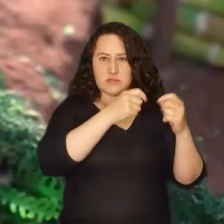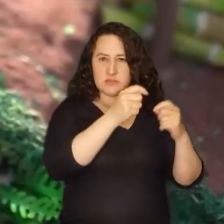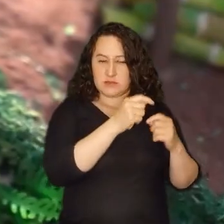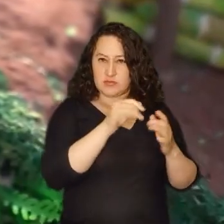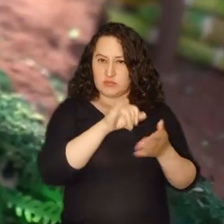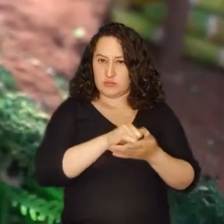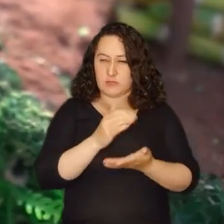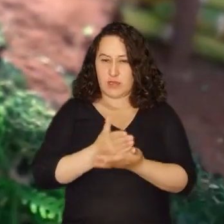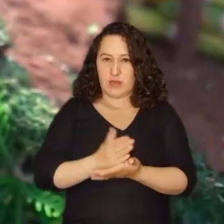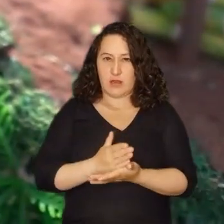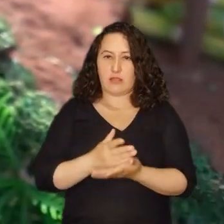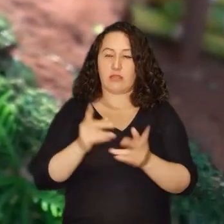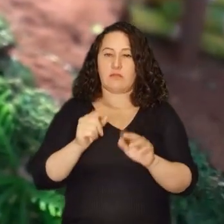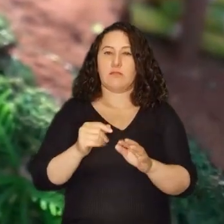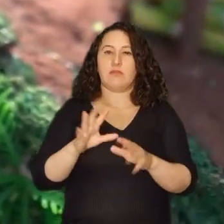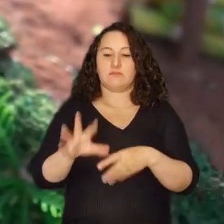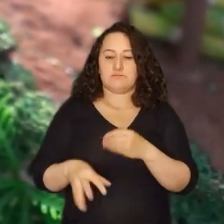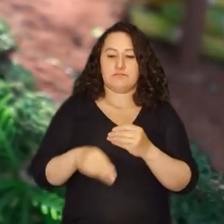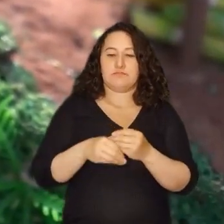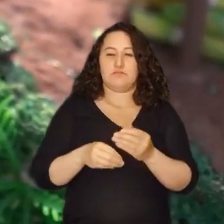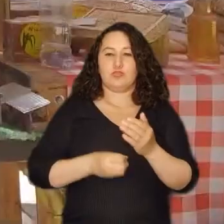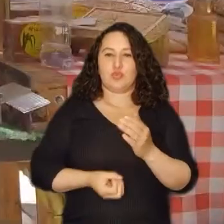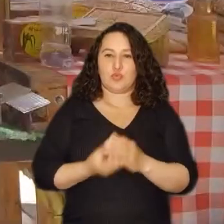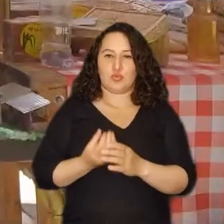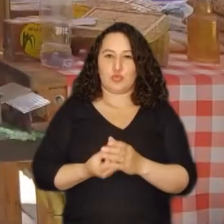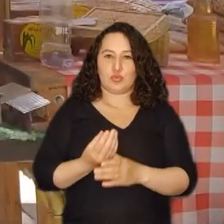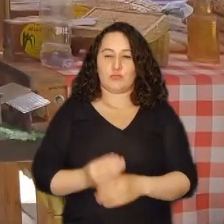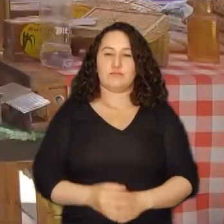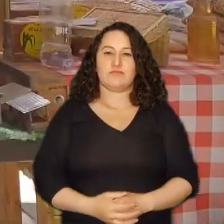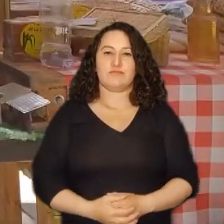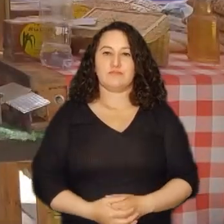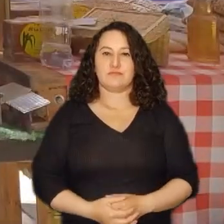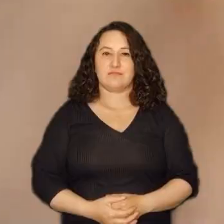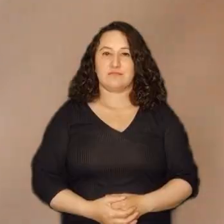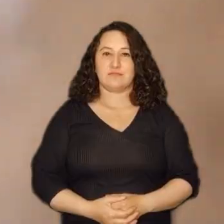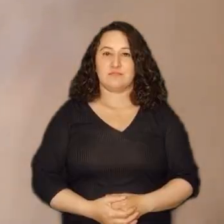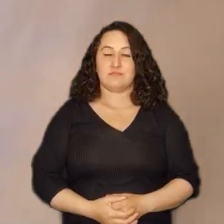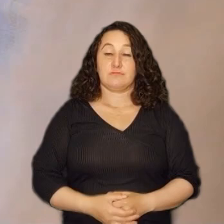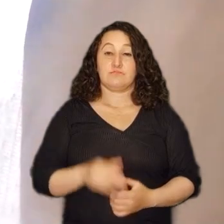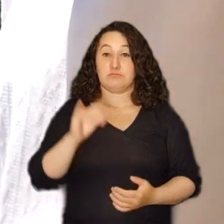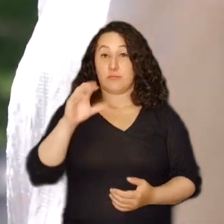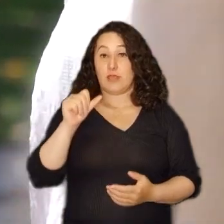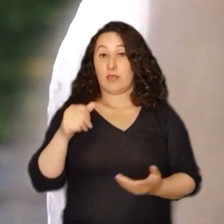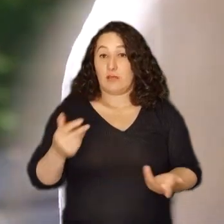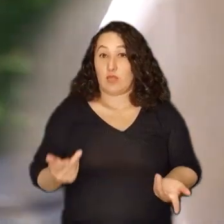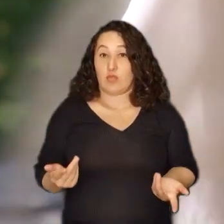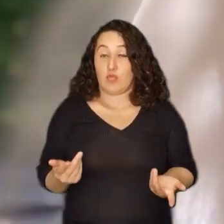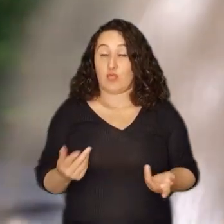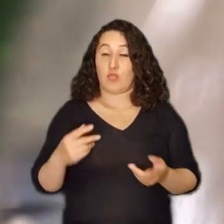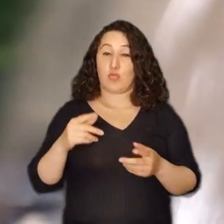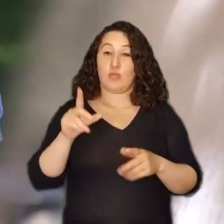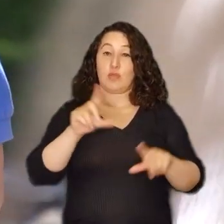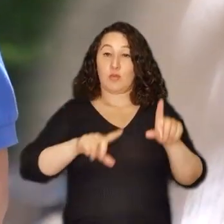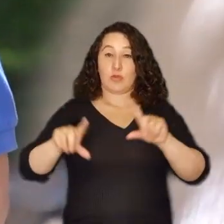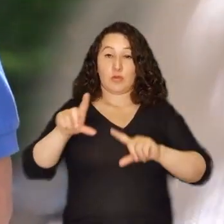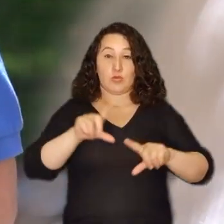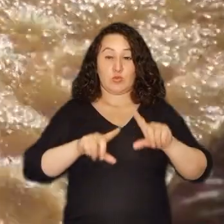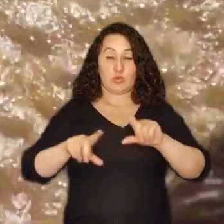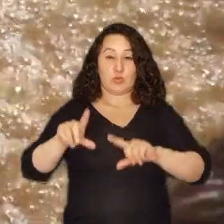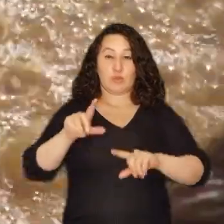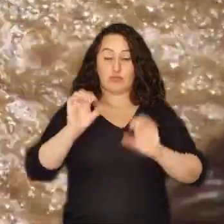tanto comercialización de panela como darle valor agregado al producto. Valor agregado, correcto. Y que el ICA, pues, en la parte de